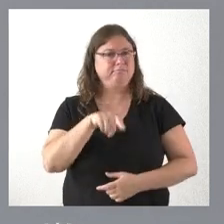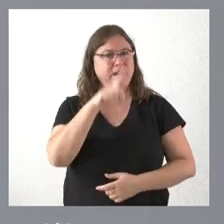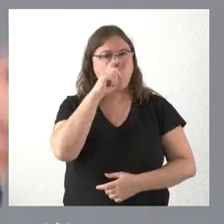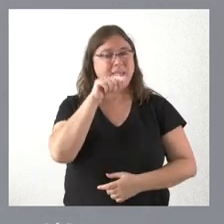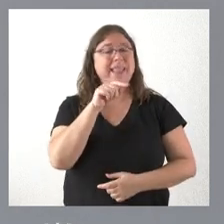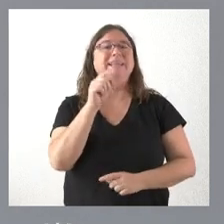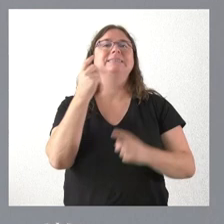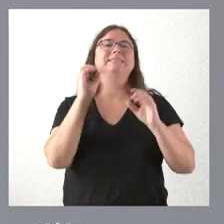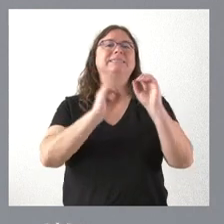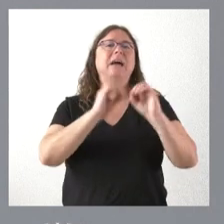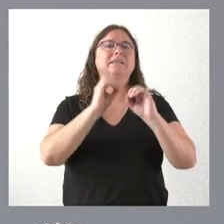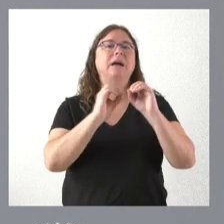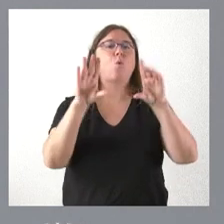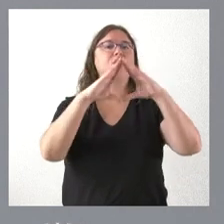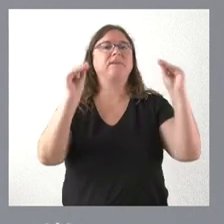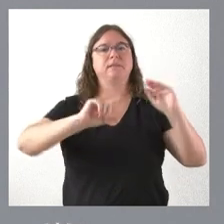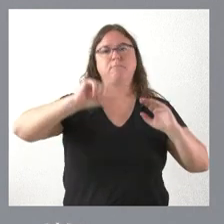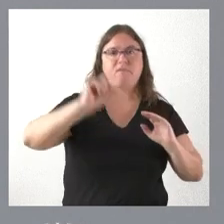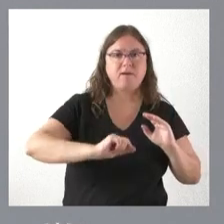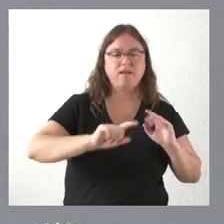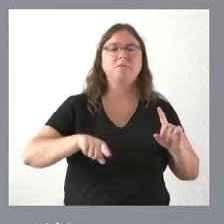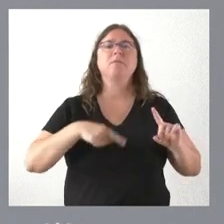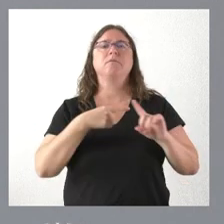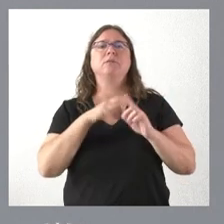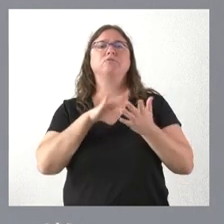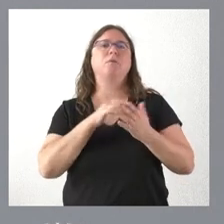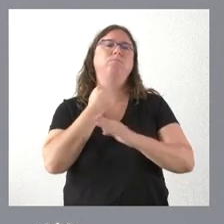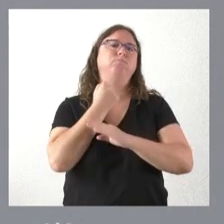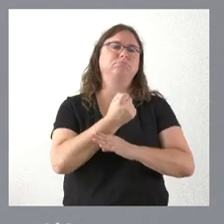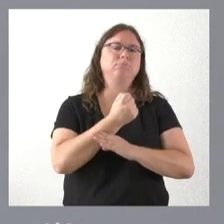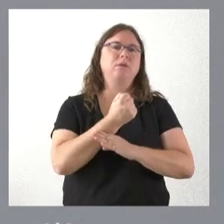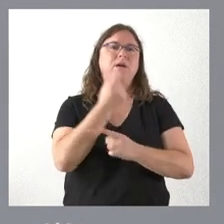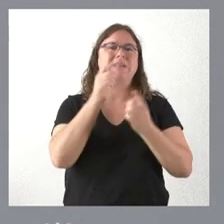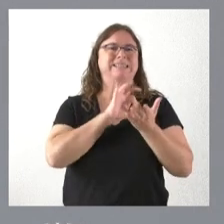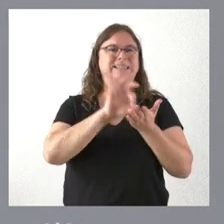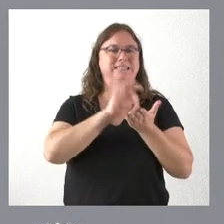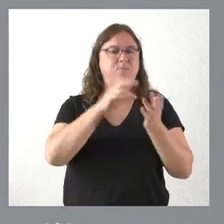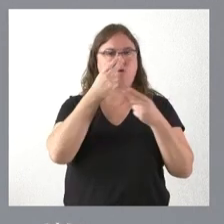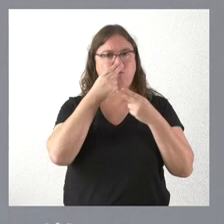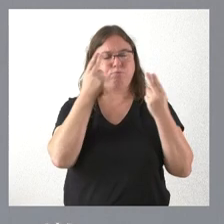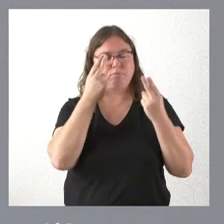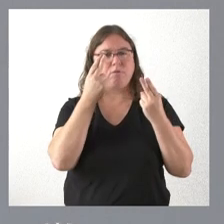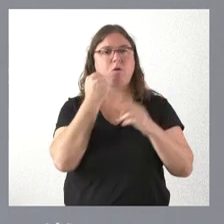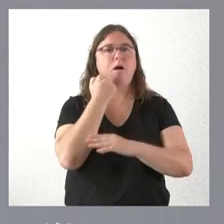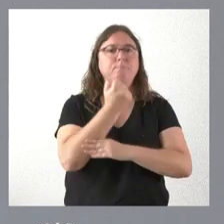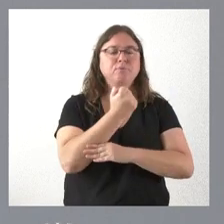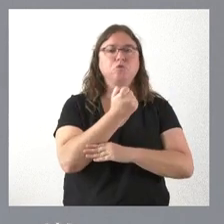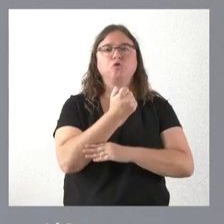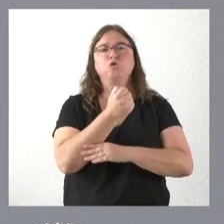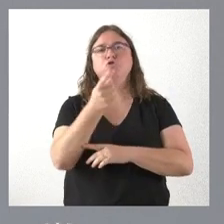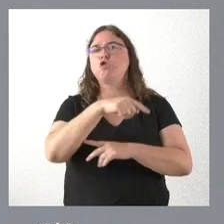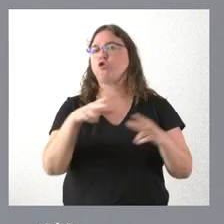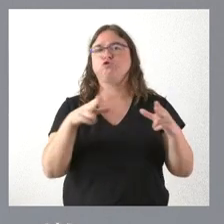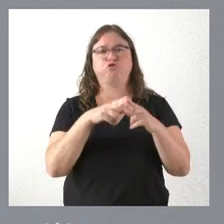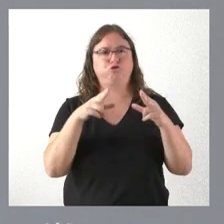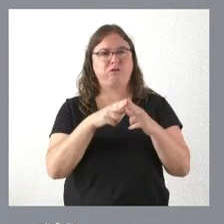que hemos bajado las tasas universitarias que venimos reforzando determinados servicios públicos muy importantes para el conjunto de